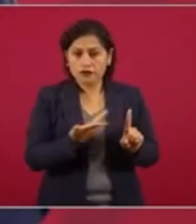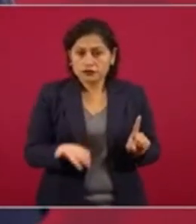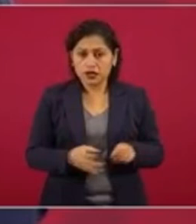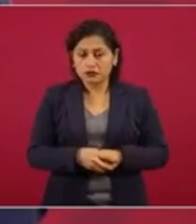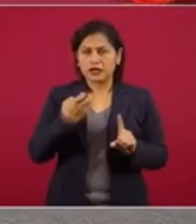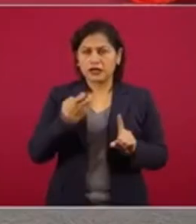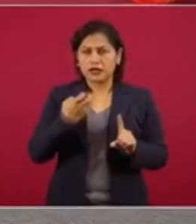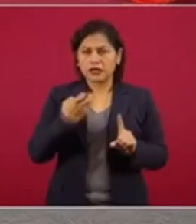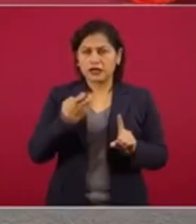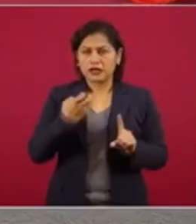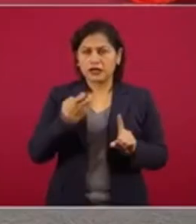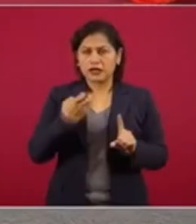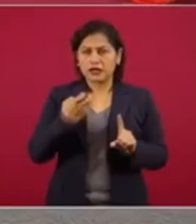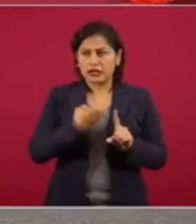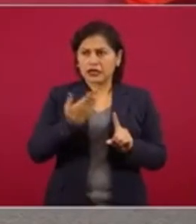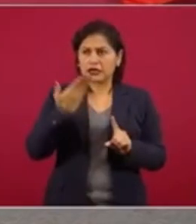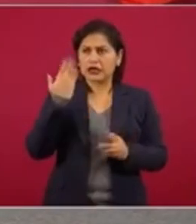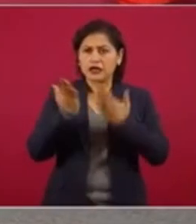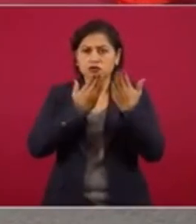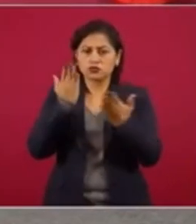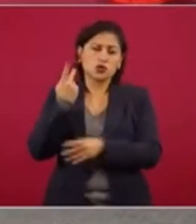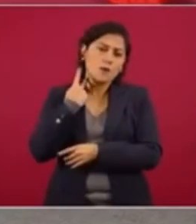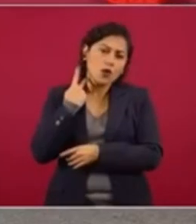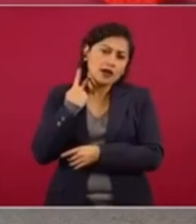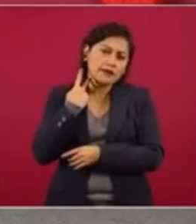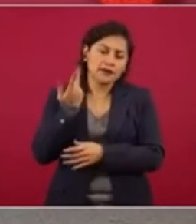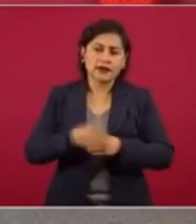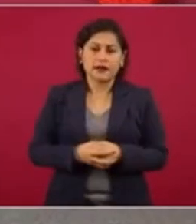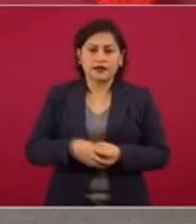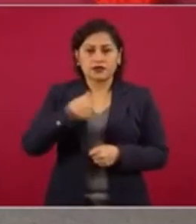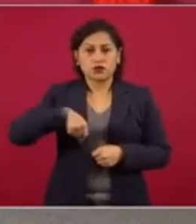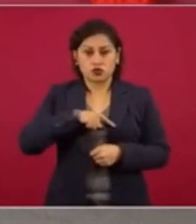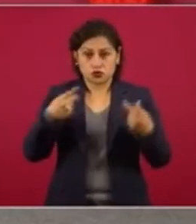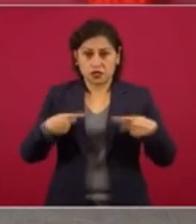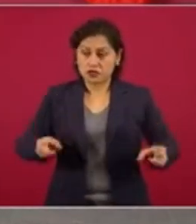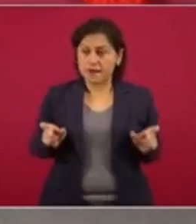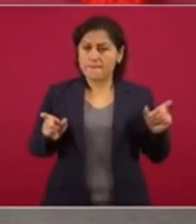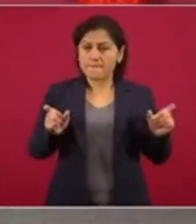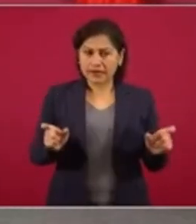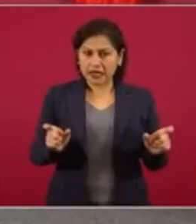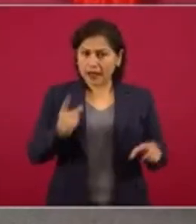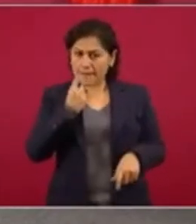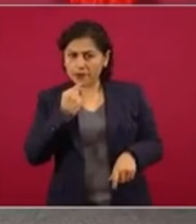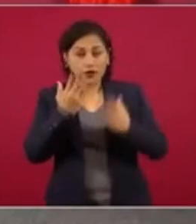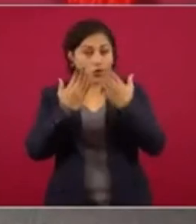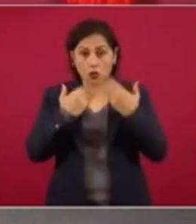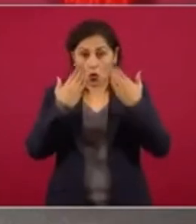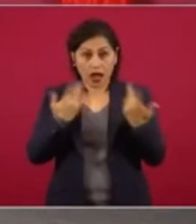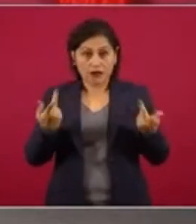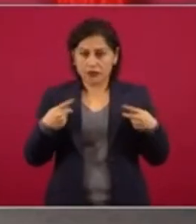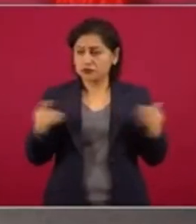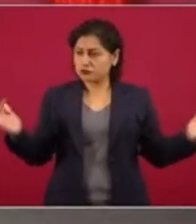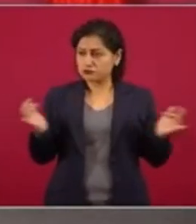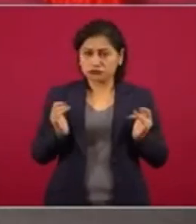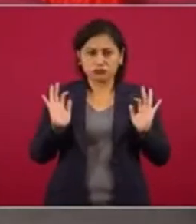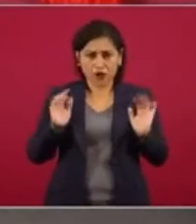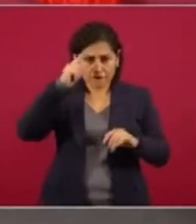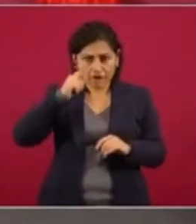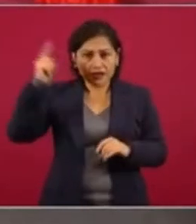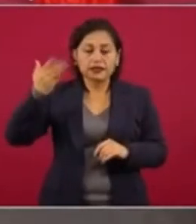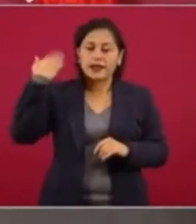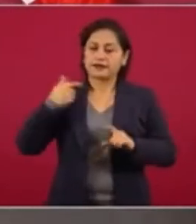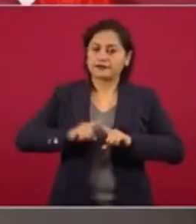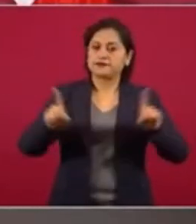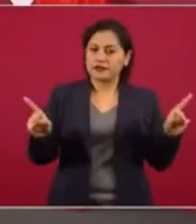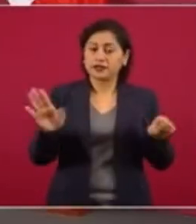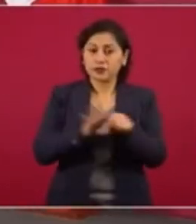Abraham es politólogo. Nosotros no llevamos guardaespaldas. Y se acerca la gente y todo. No es como antes, pues. Entonces, no se